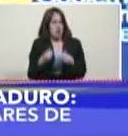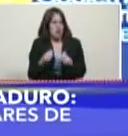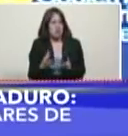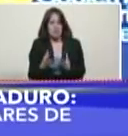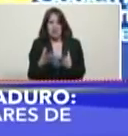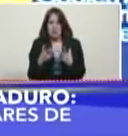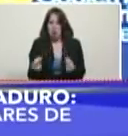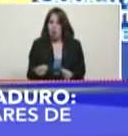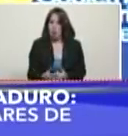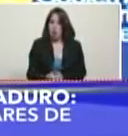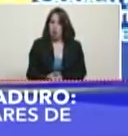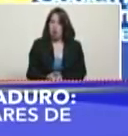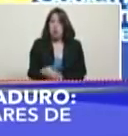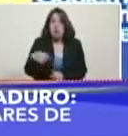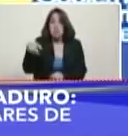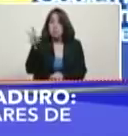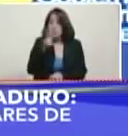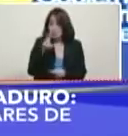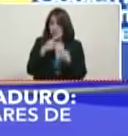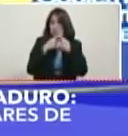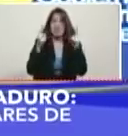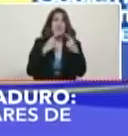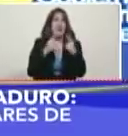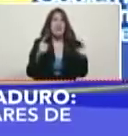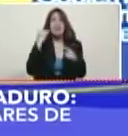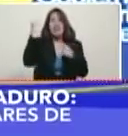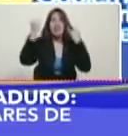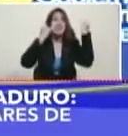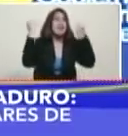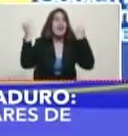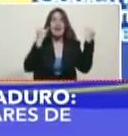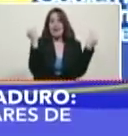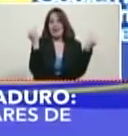No, Venezuela va a seguir en la diversidad de ideas.